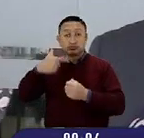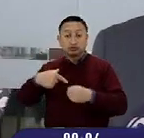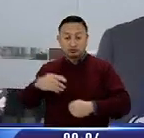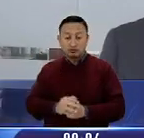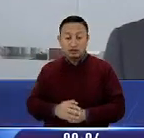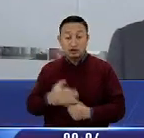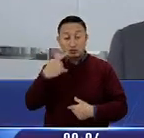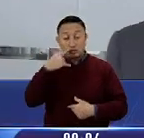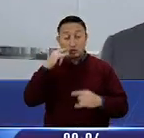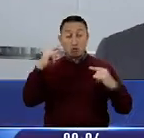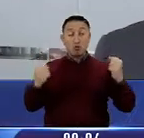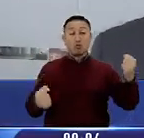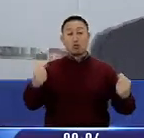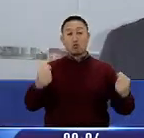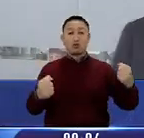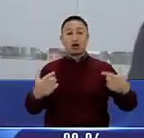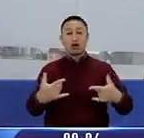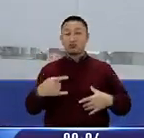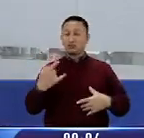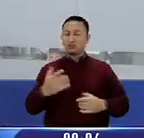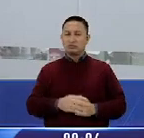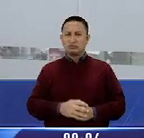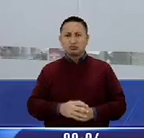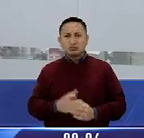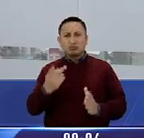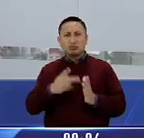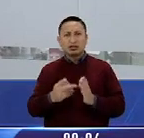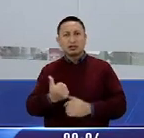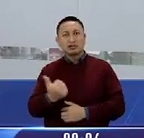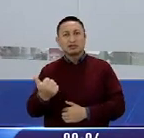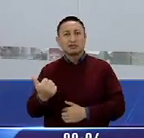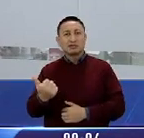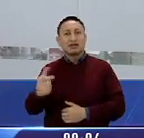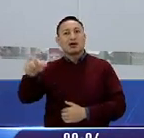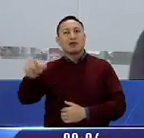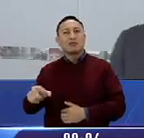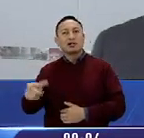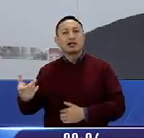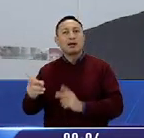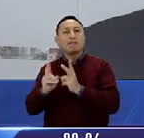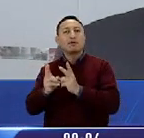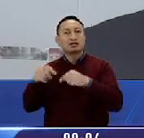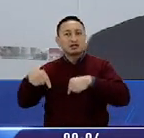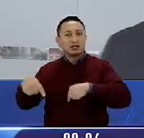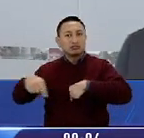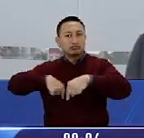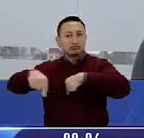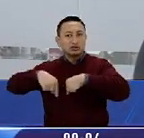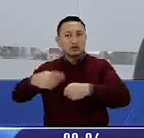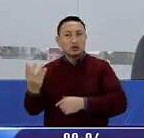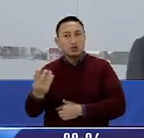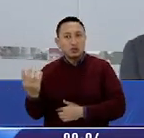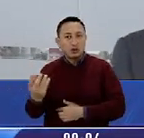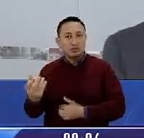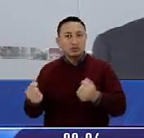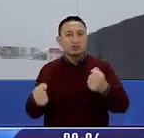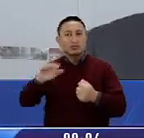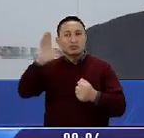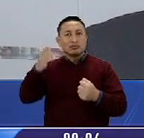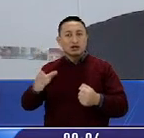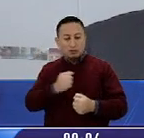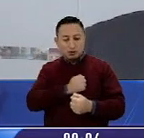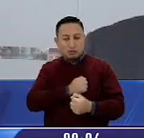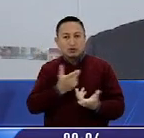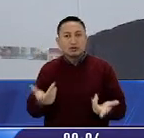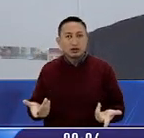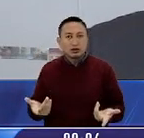Ferrari, se va en los Porsche. ¿Qué pasa con el vecino que transporta los huevos en una camioneta de su